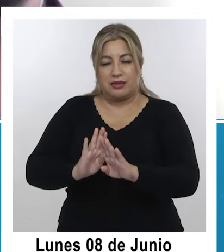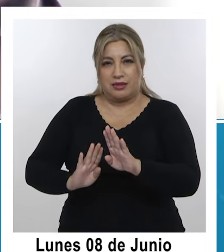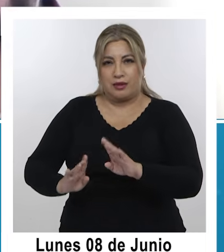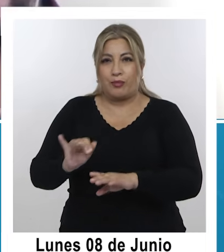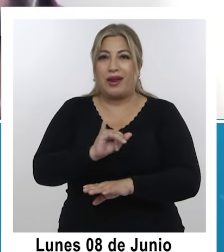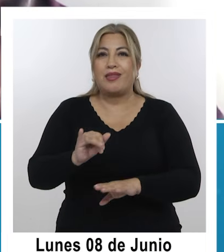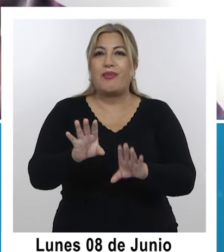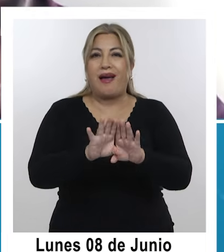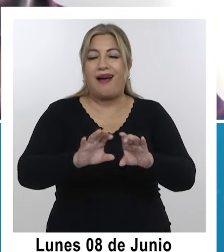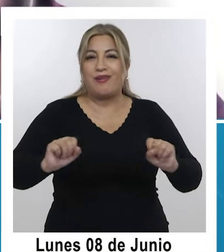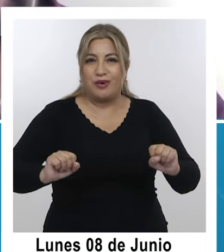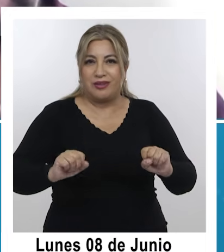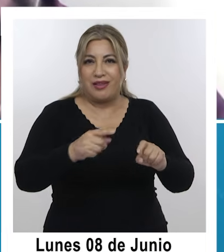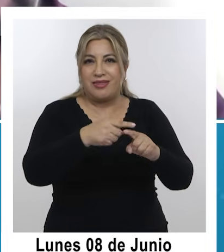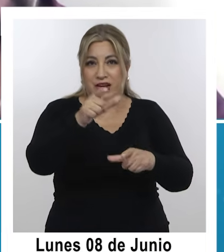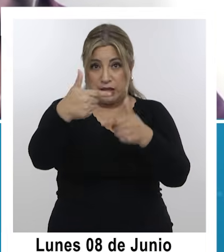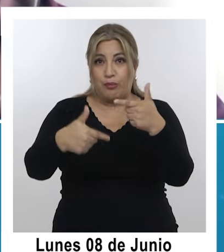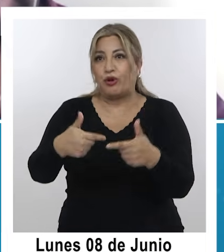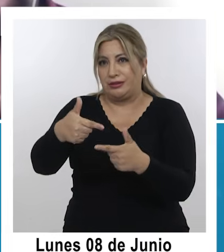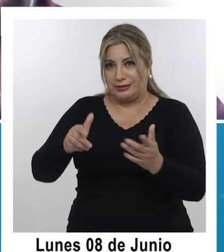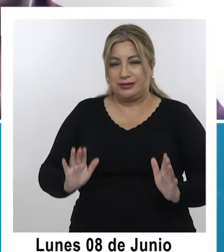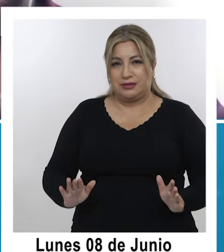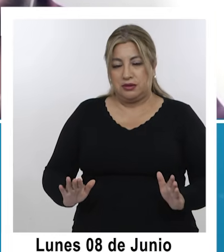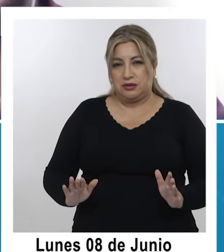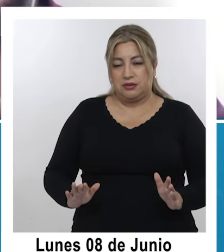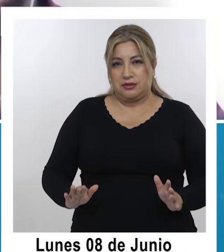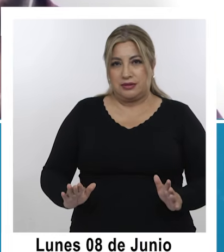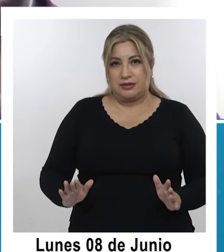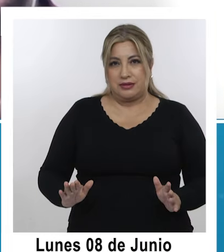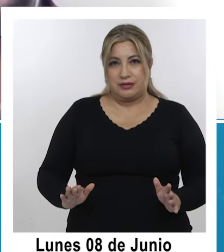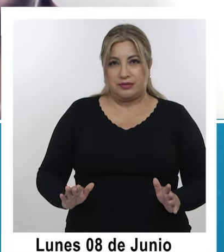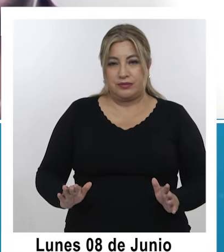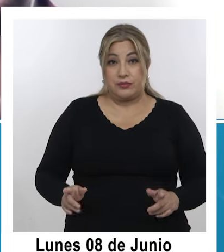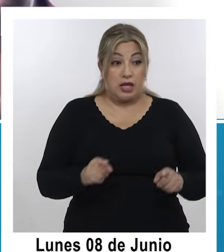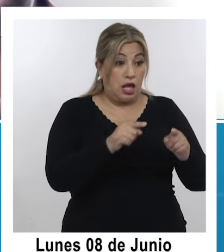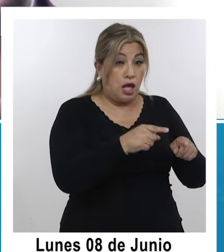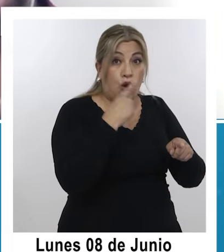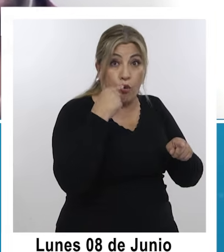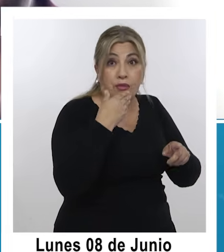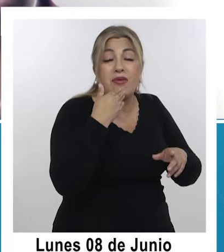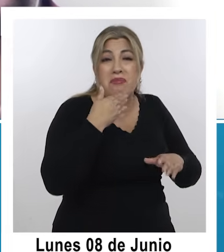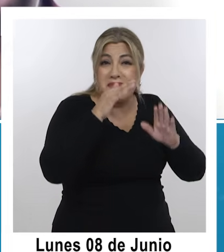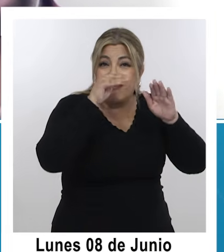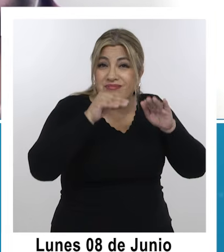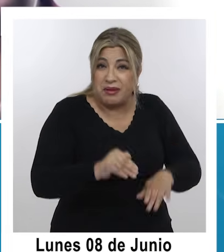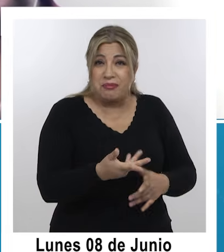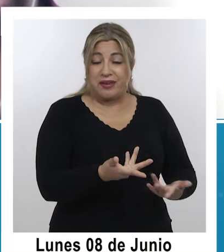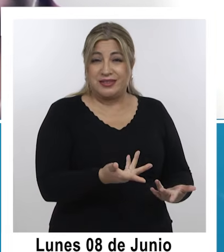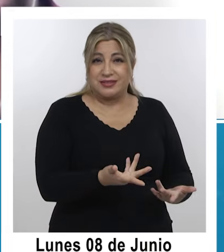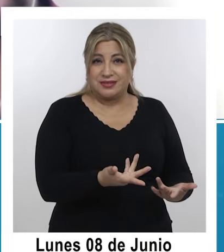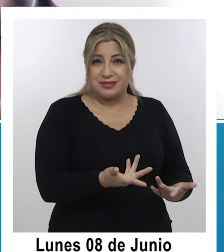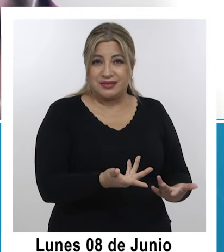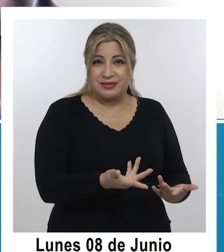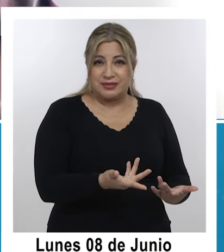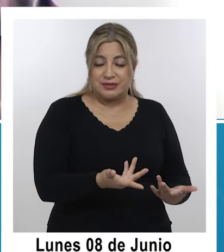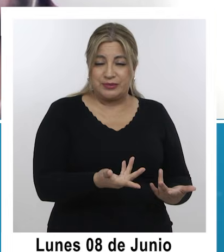con las demás fuerzas políticas, porque lo necesita. Y de parte de Sánchez igual, la misma, O- tejer